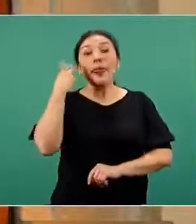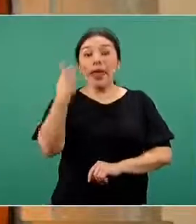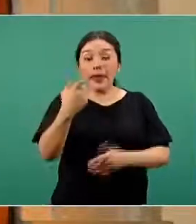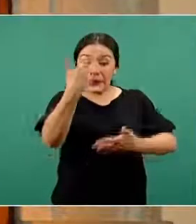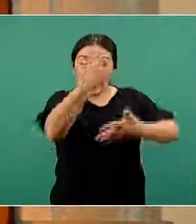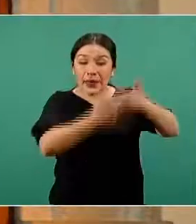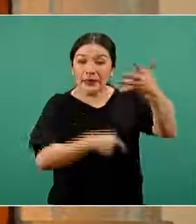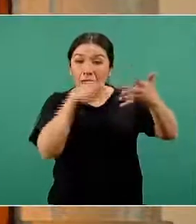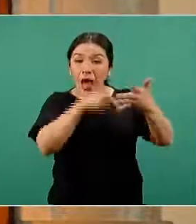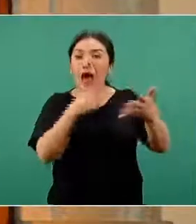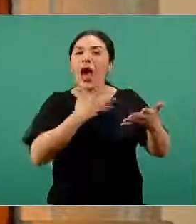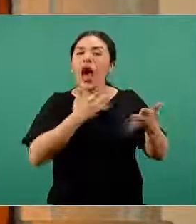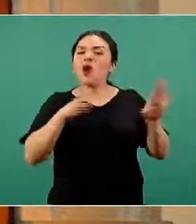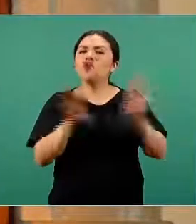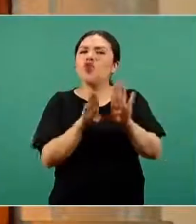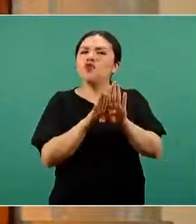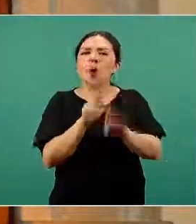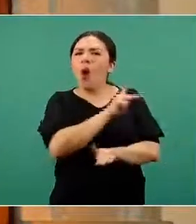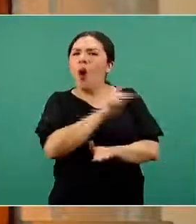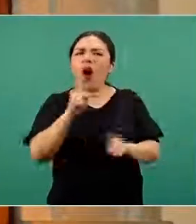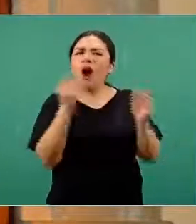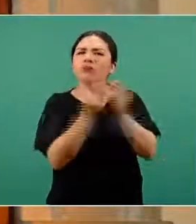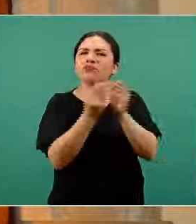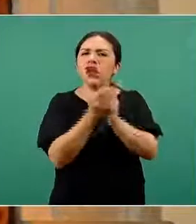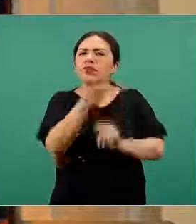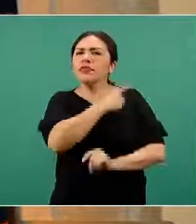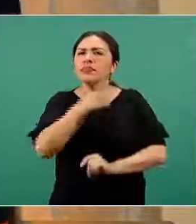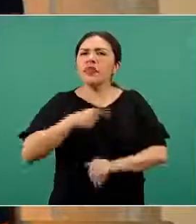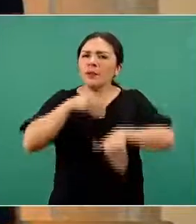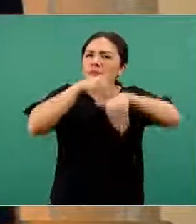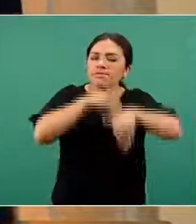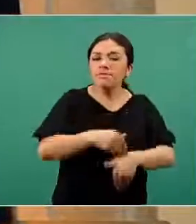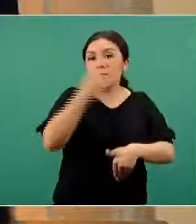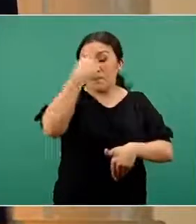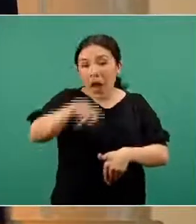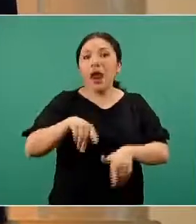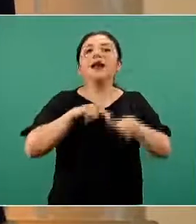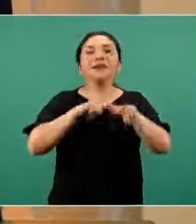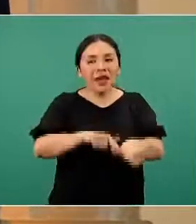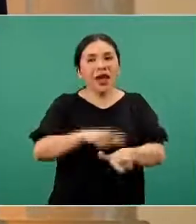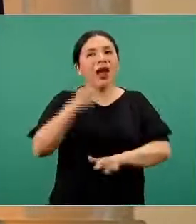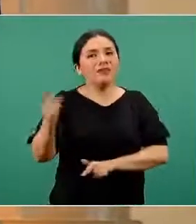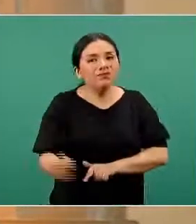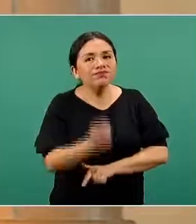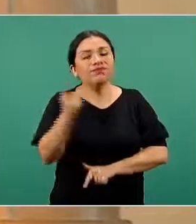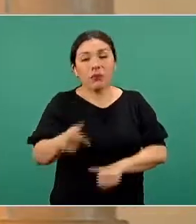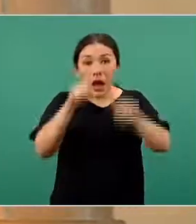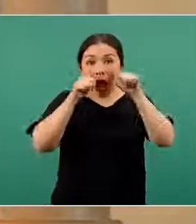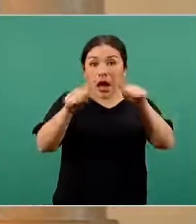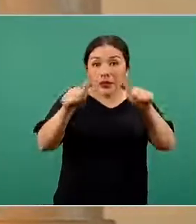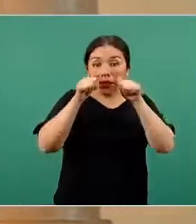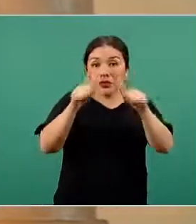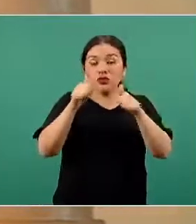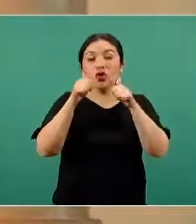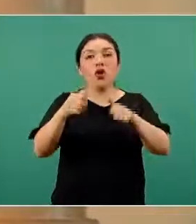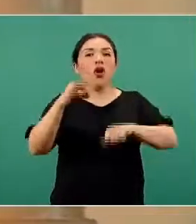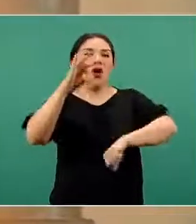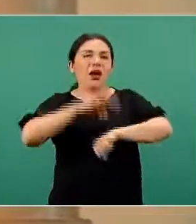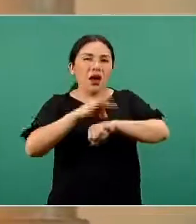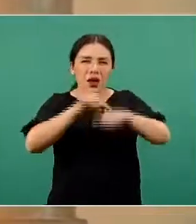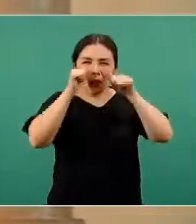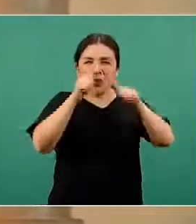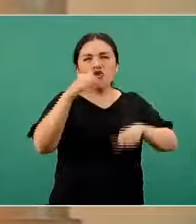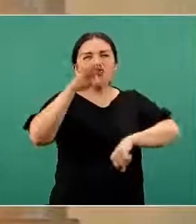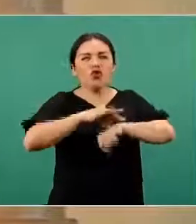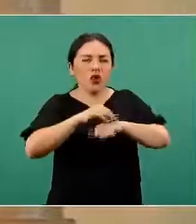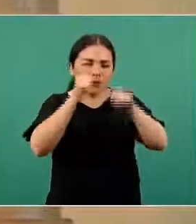lineamiento contiene todas las medidas a implementar para garantizar la continuidad de los servicios de salud